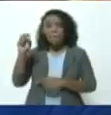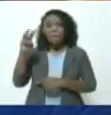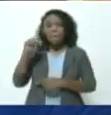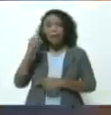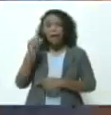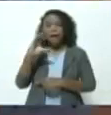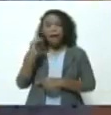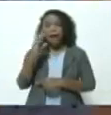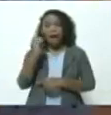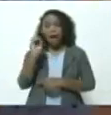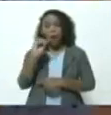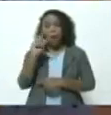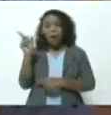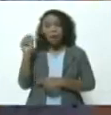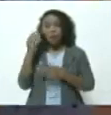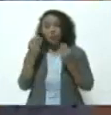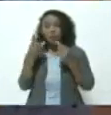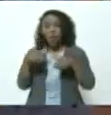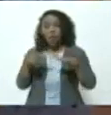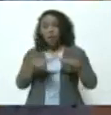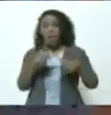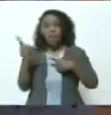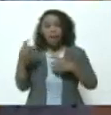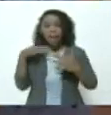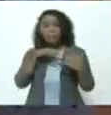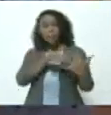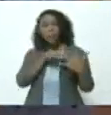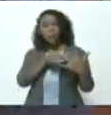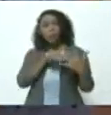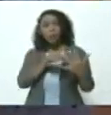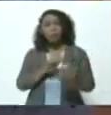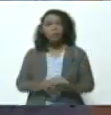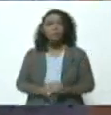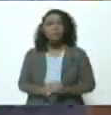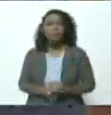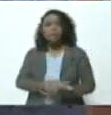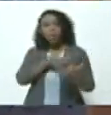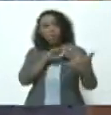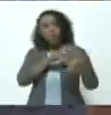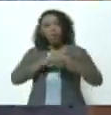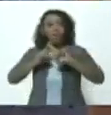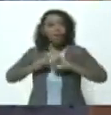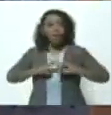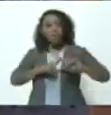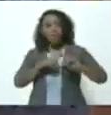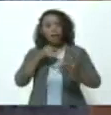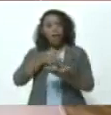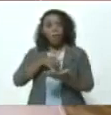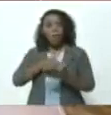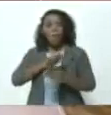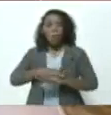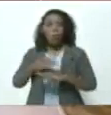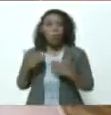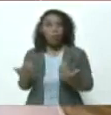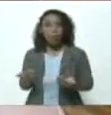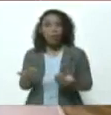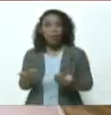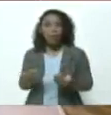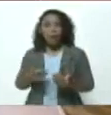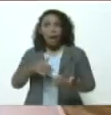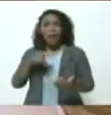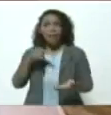muchos espacios, digamos, de batalla, de batallas distintas a Carabobo, porque